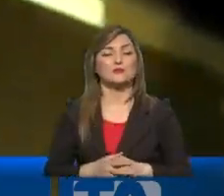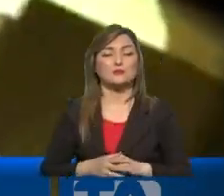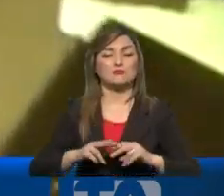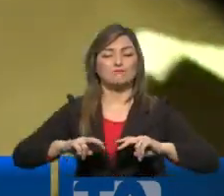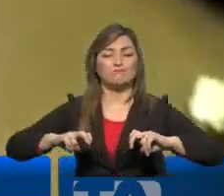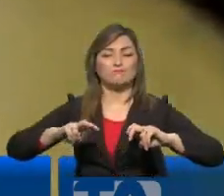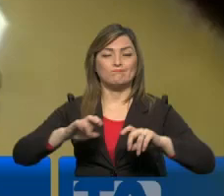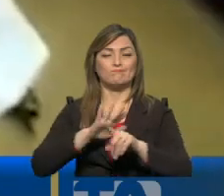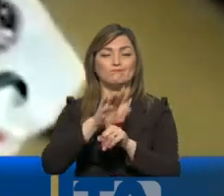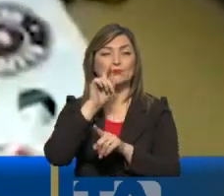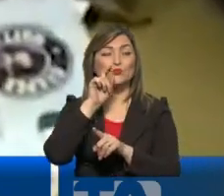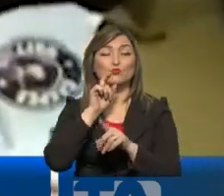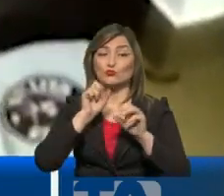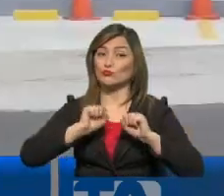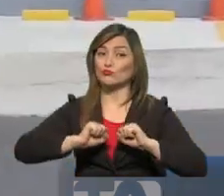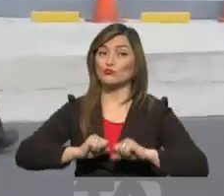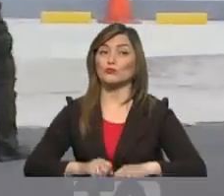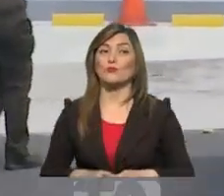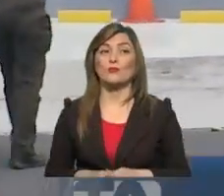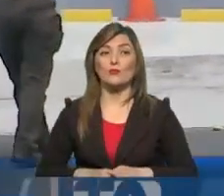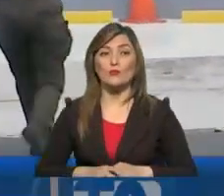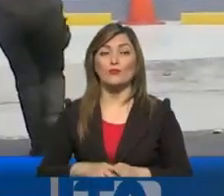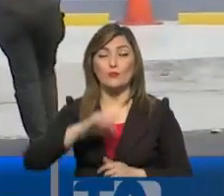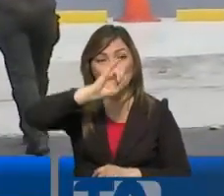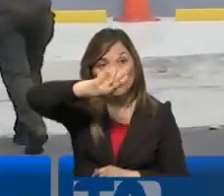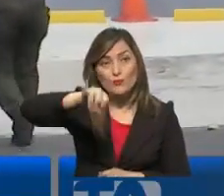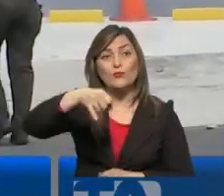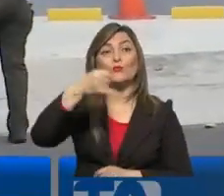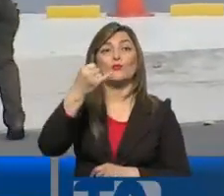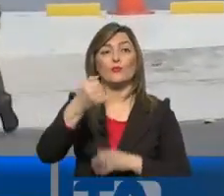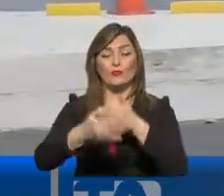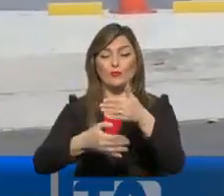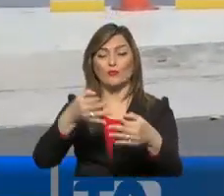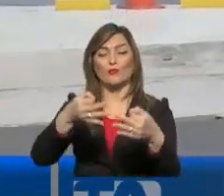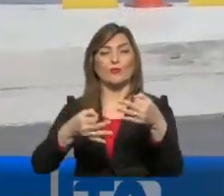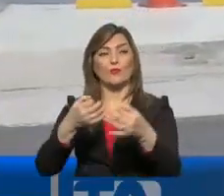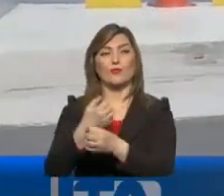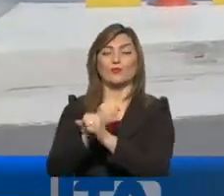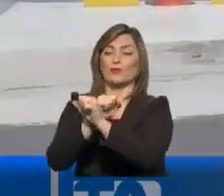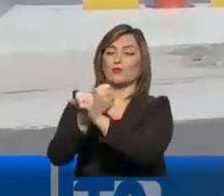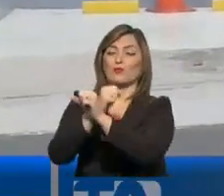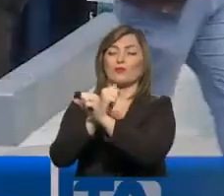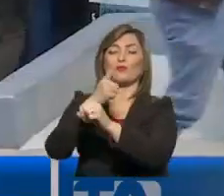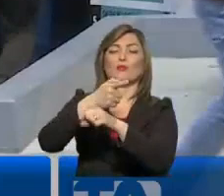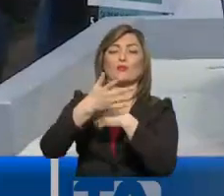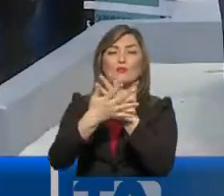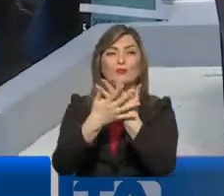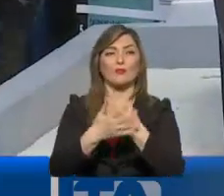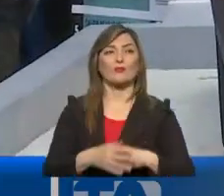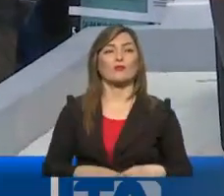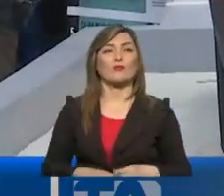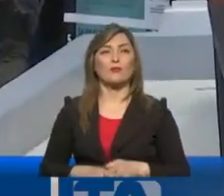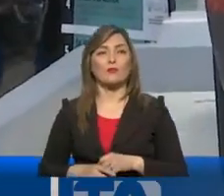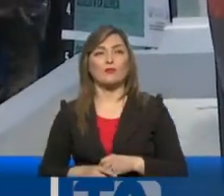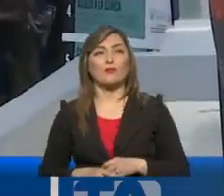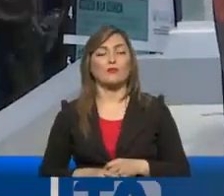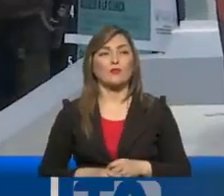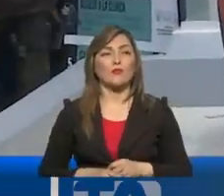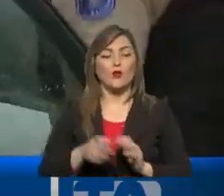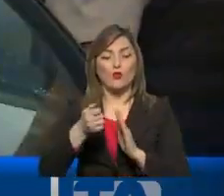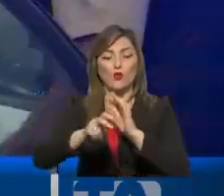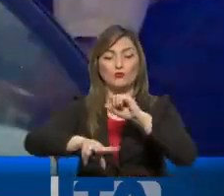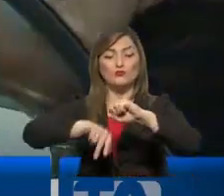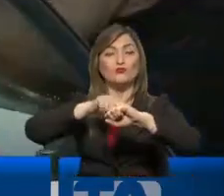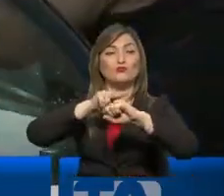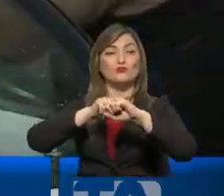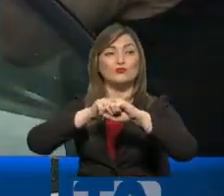configurarse en un caso de abuso sexual. Para este jueves está prevista la audiencia de apelación a la prisión preventiva y allí, frente a los jueces